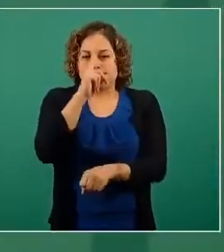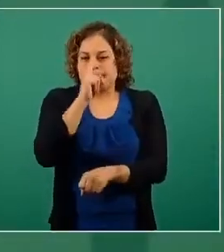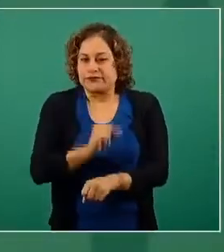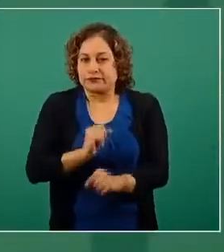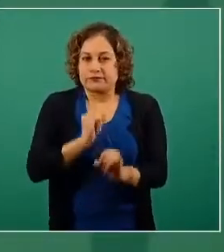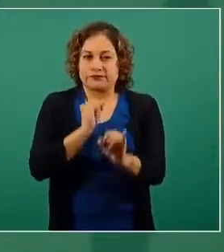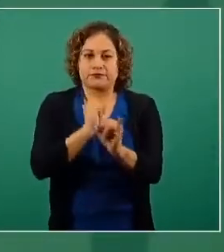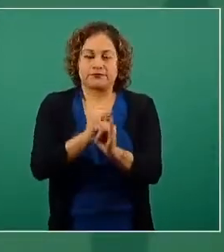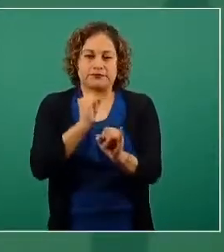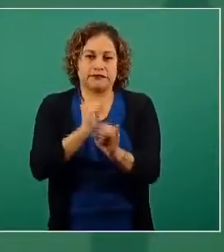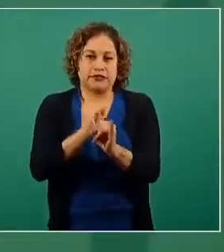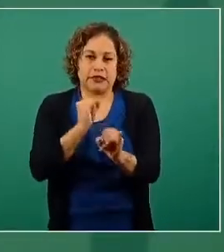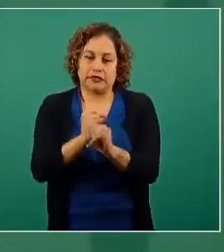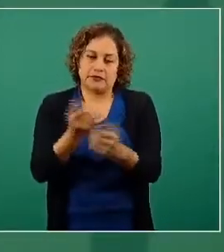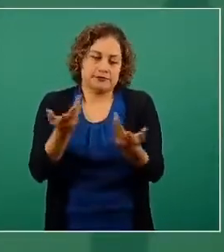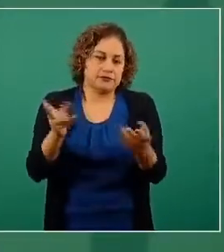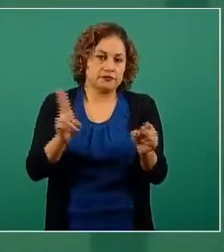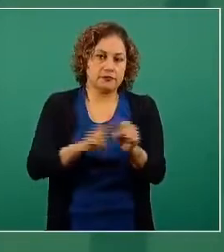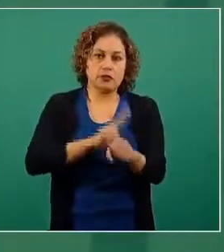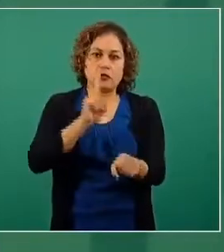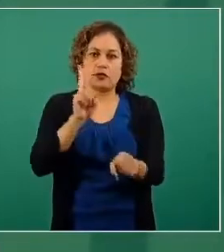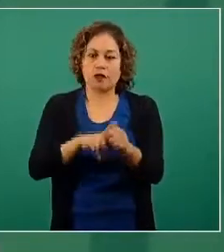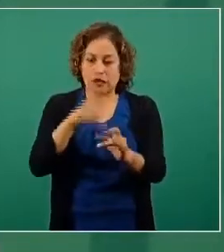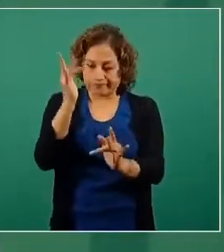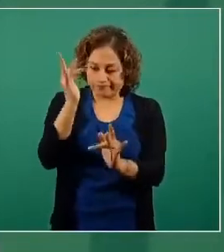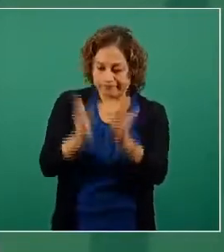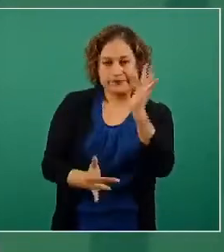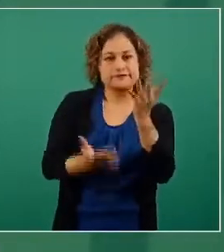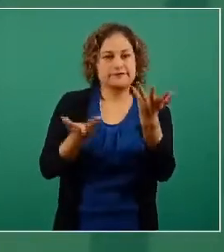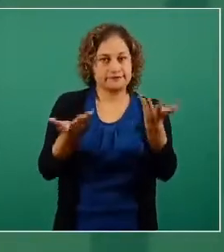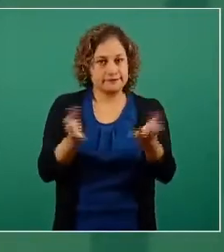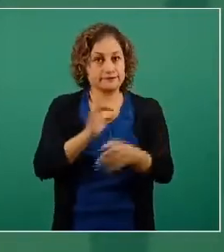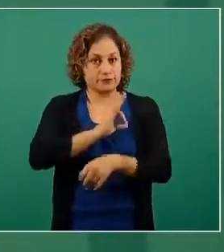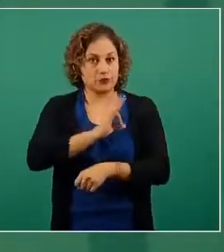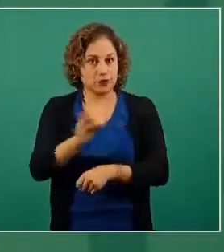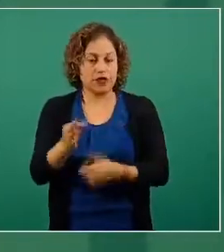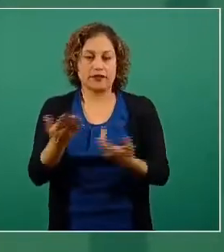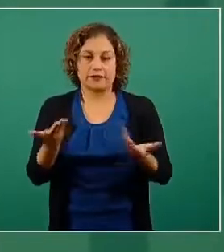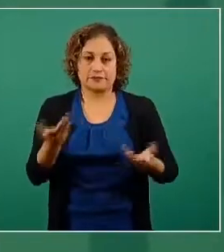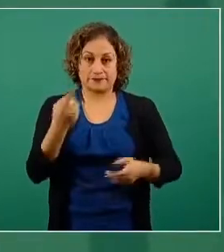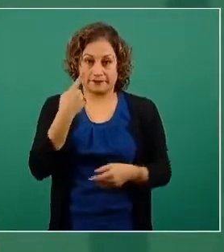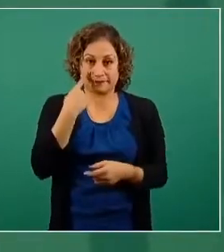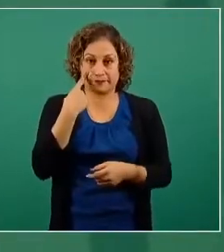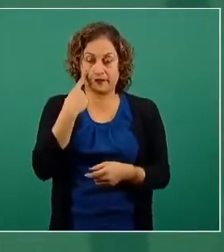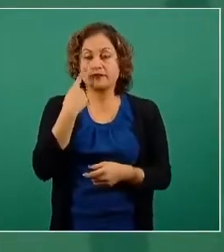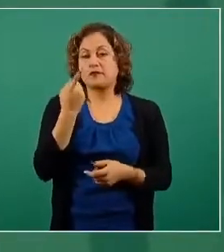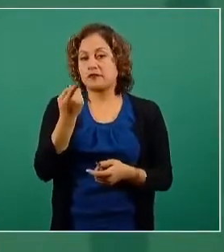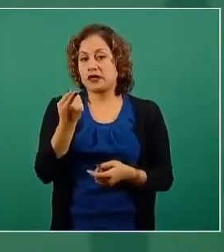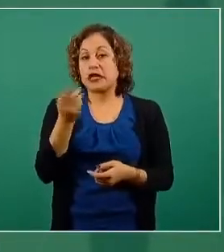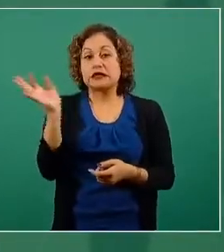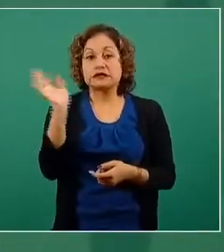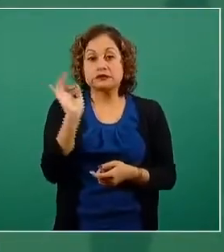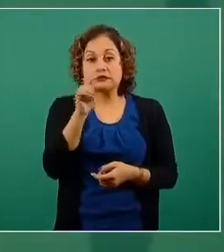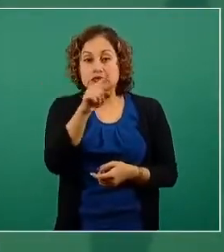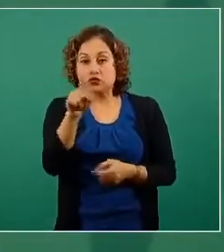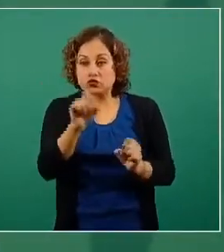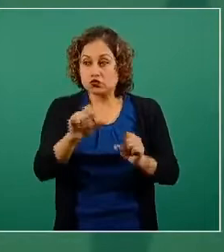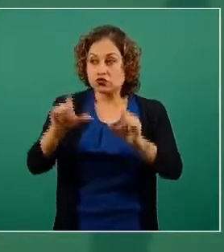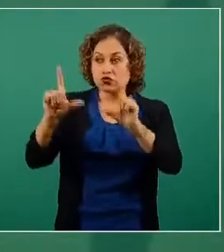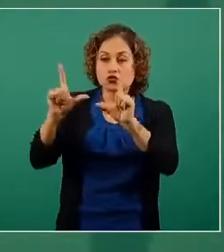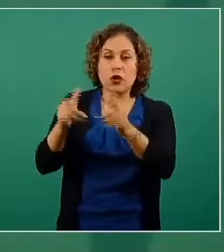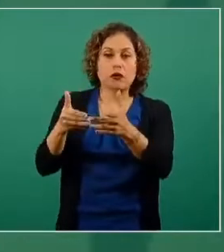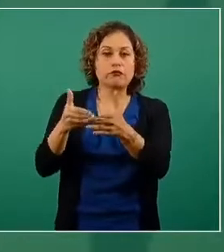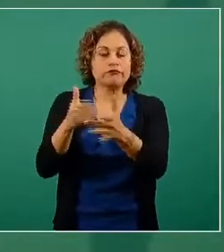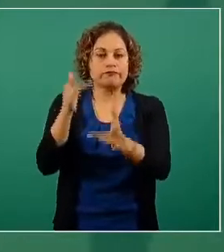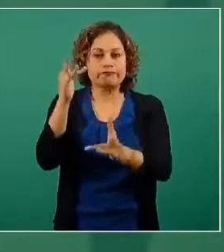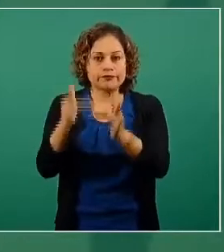un momento se quedara atorada y que no pudieran avanzar. En este caso, obviamente, tendrían que volver a ingresar en un